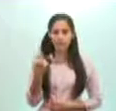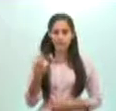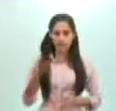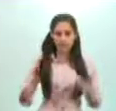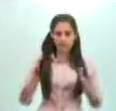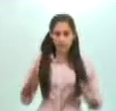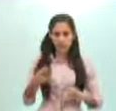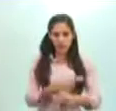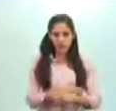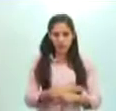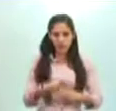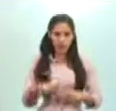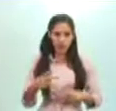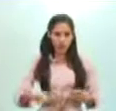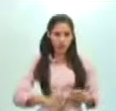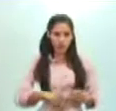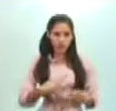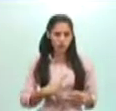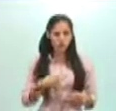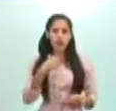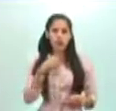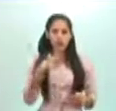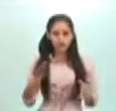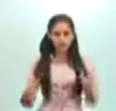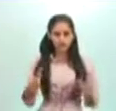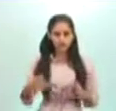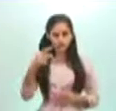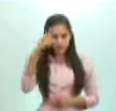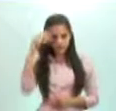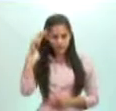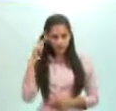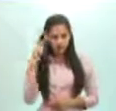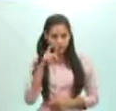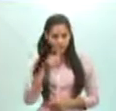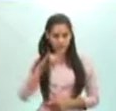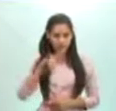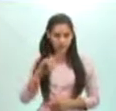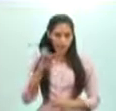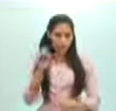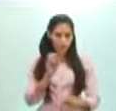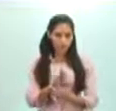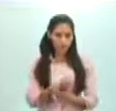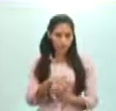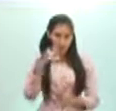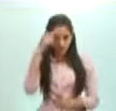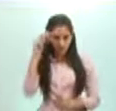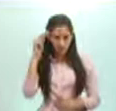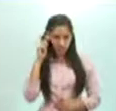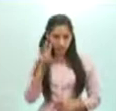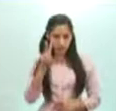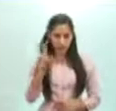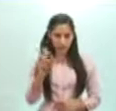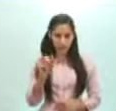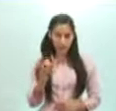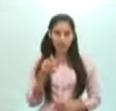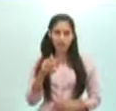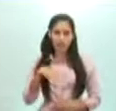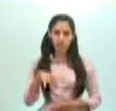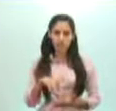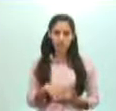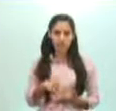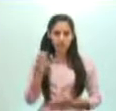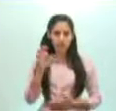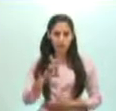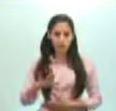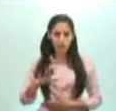histórico-cultural durante la segunda mitad del siglo XIX y principios del XX en Europa, Estados Unidos de